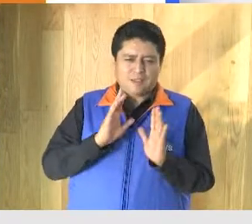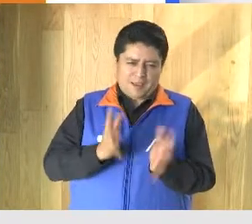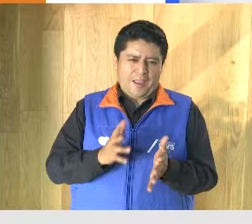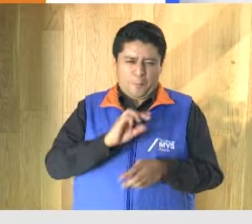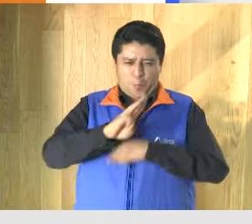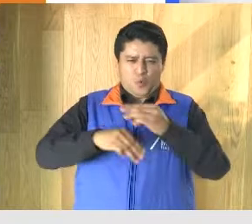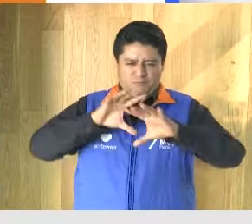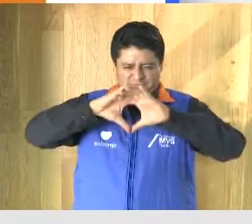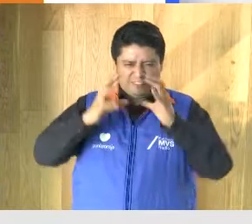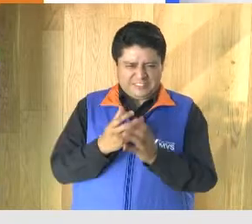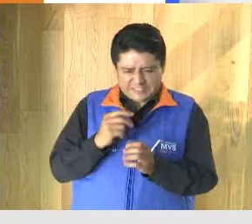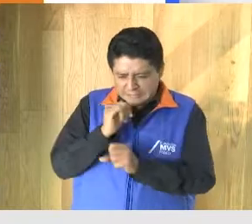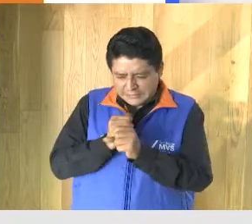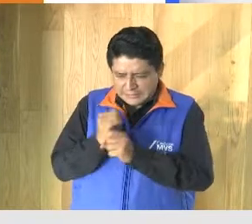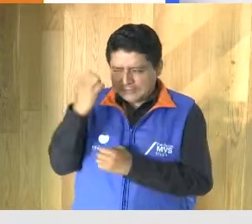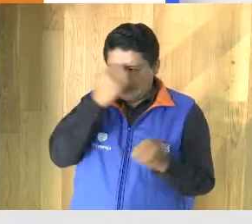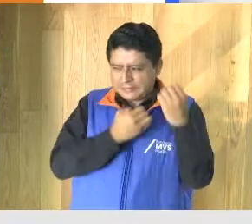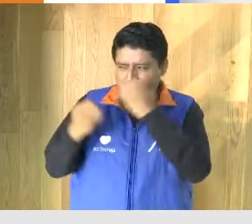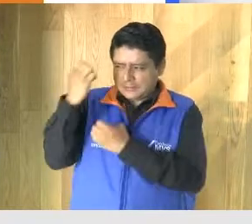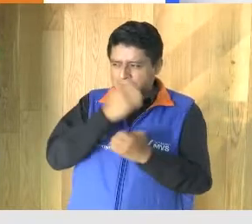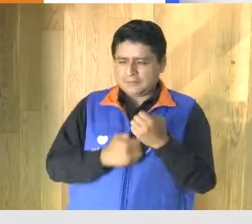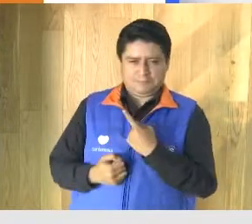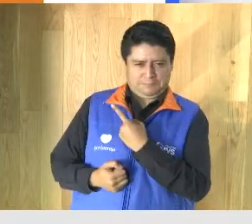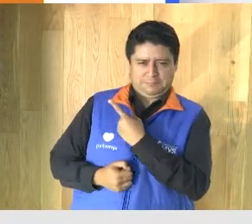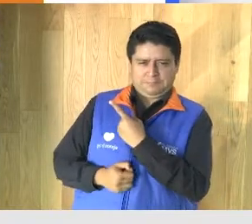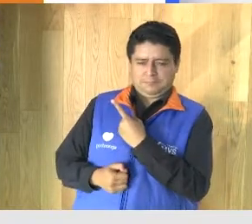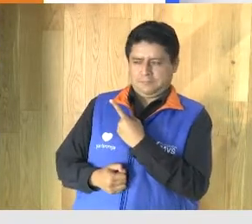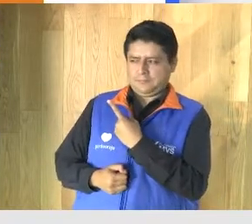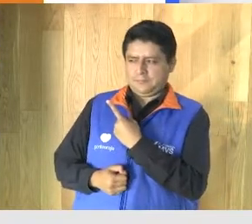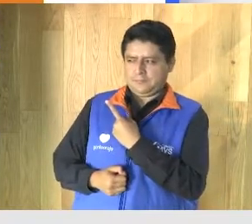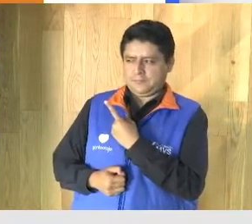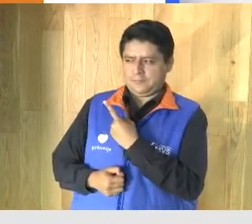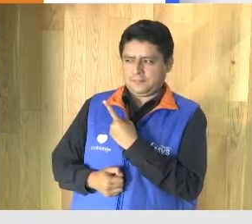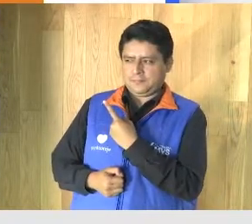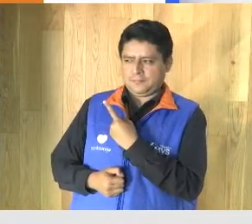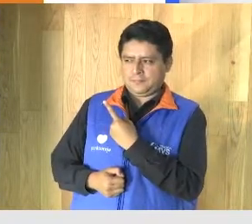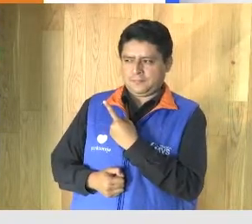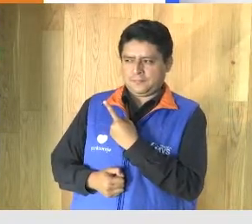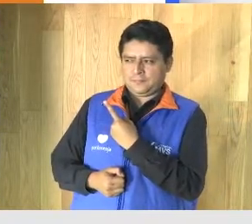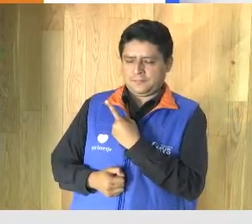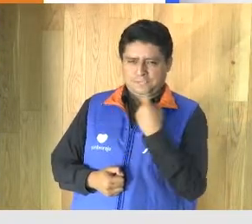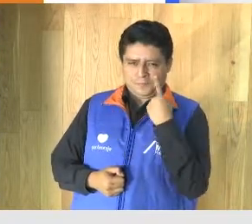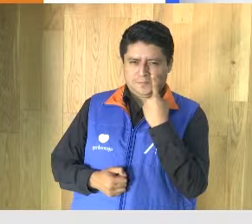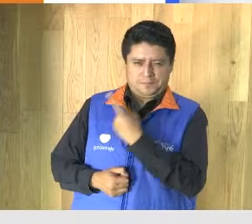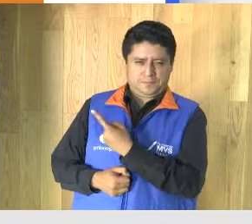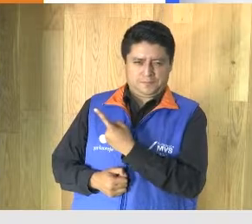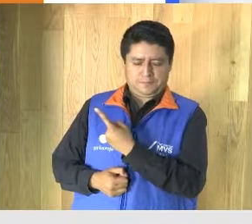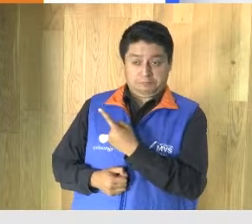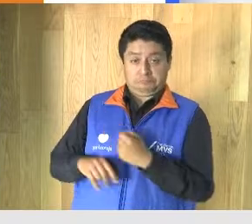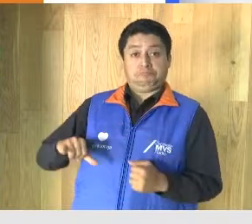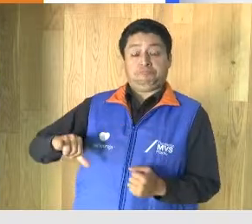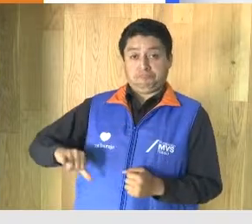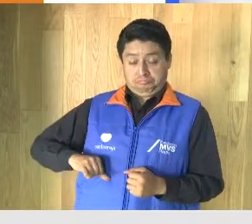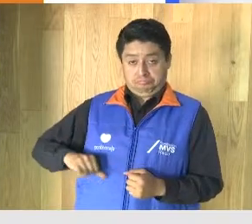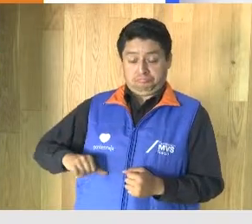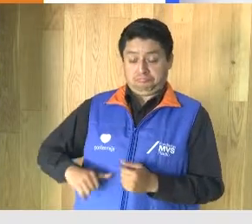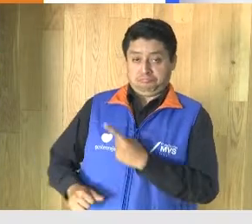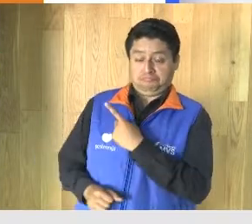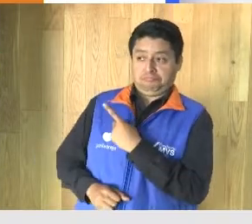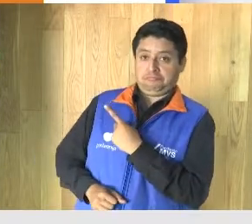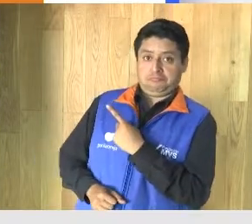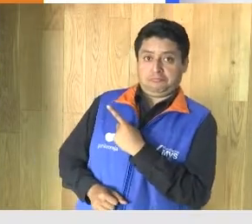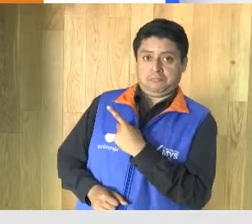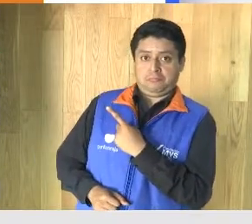de ocurrir. Fijaros, y no tengo aquí ese esquema que me parece muy interesante, de cómo han ido, digamos, cambiando